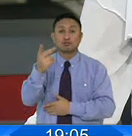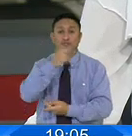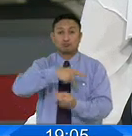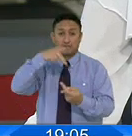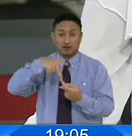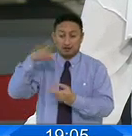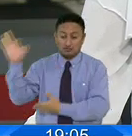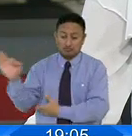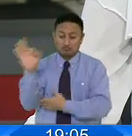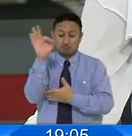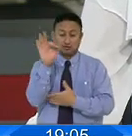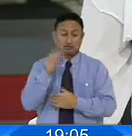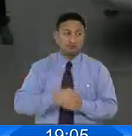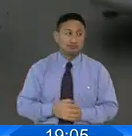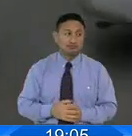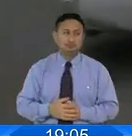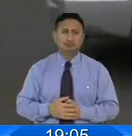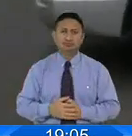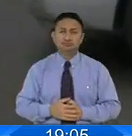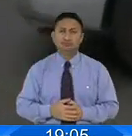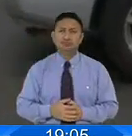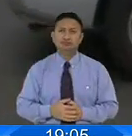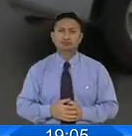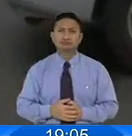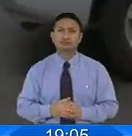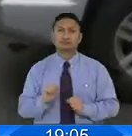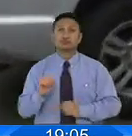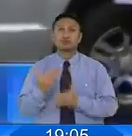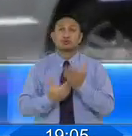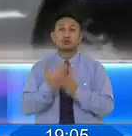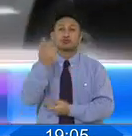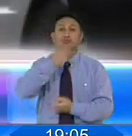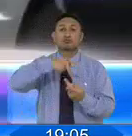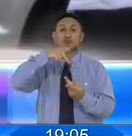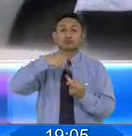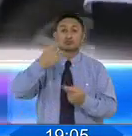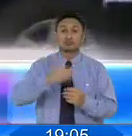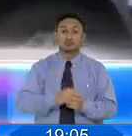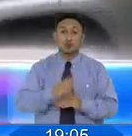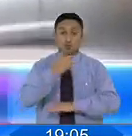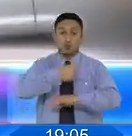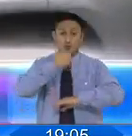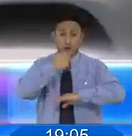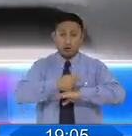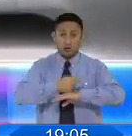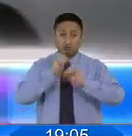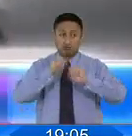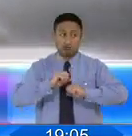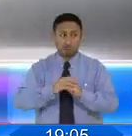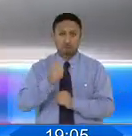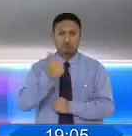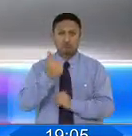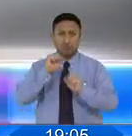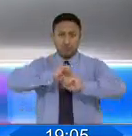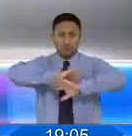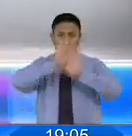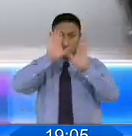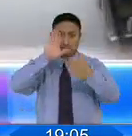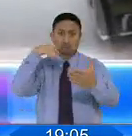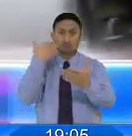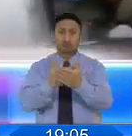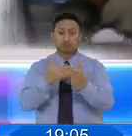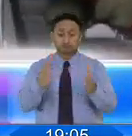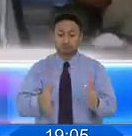la provincia. La nueva prefecta del Guayas, Susana González, llegó pasada las 10 de la mañana al edificio del